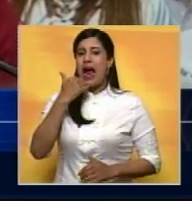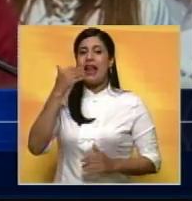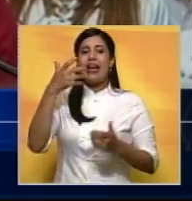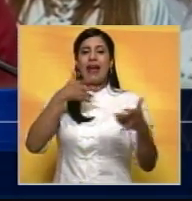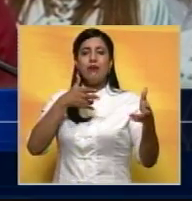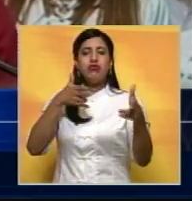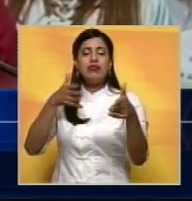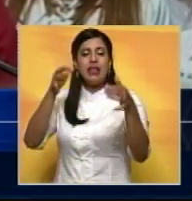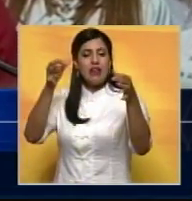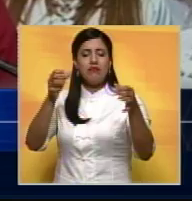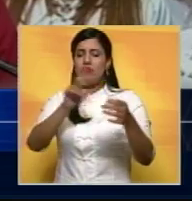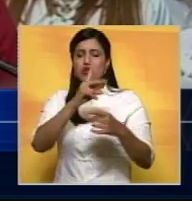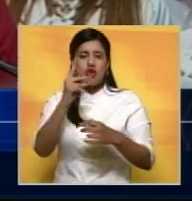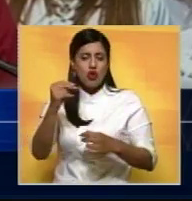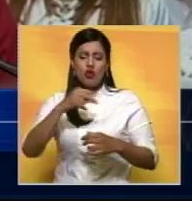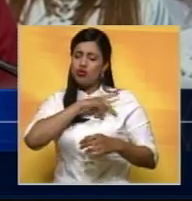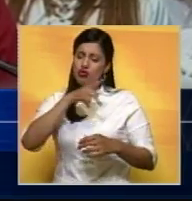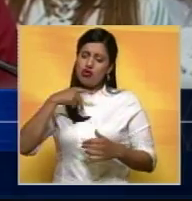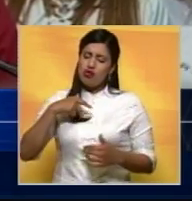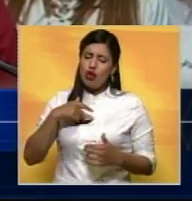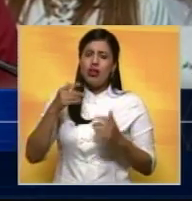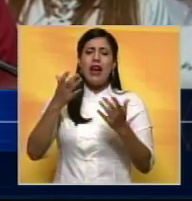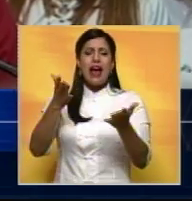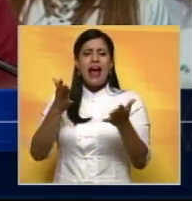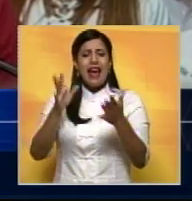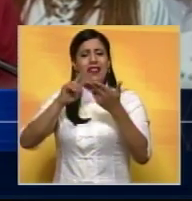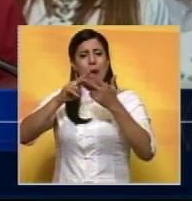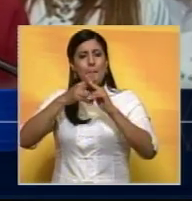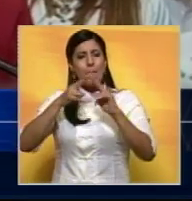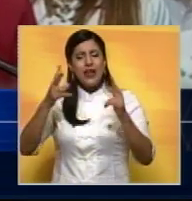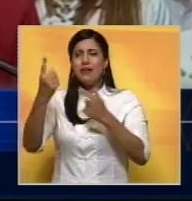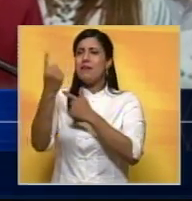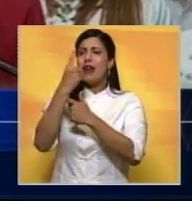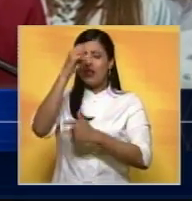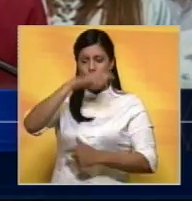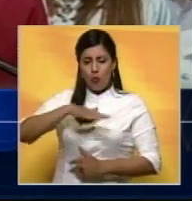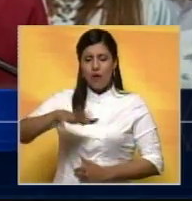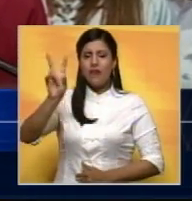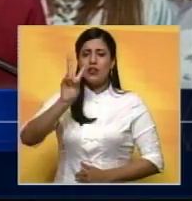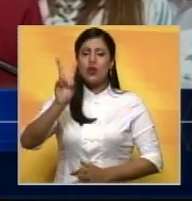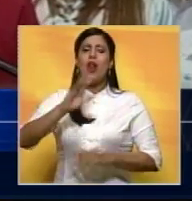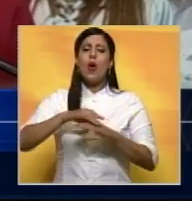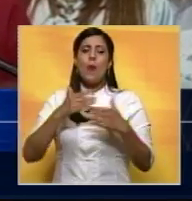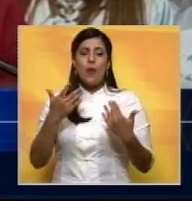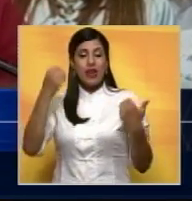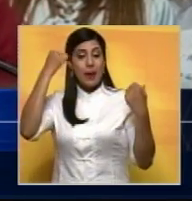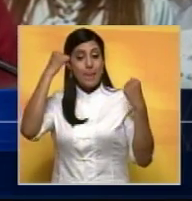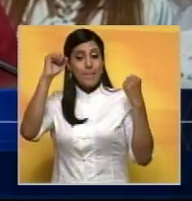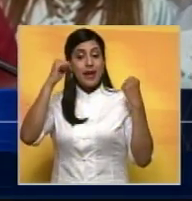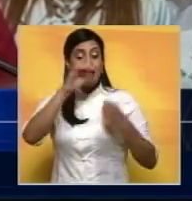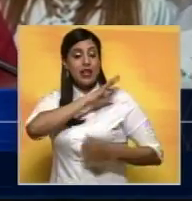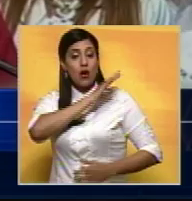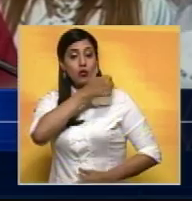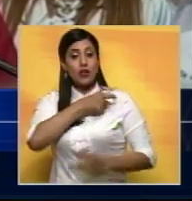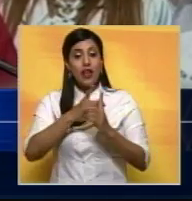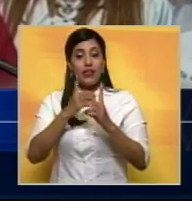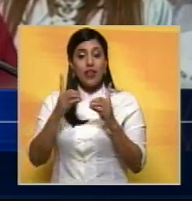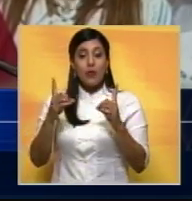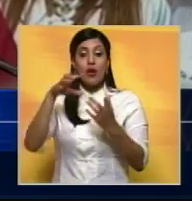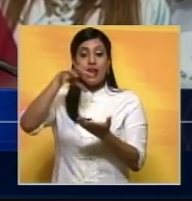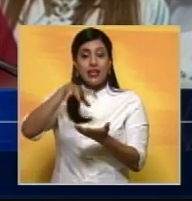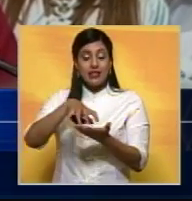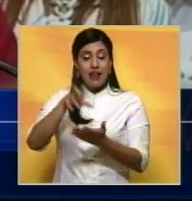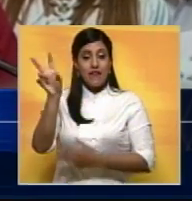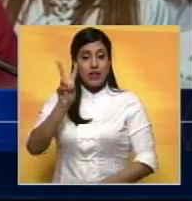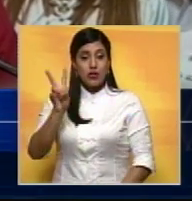guerra civil, se impondrá la paz, porque así lo quiere la voluntad del pueblo venezolano y porque el ejercicio de la autoridad democrática del Estado